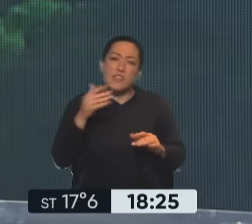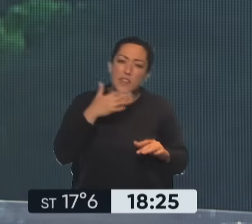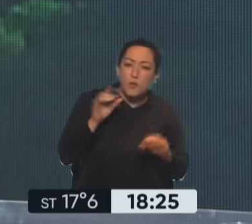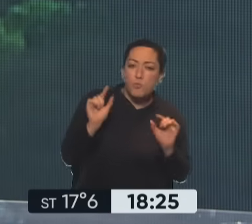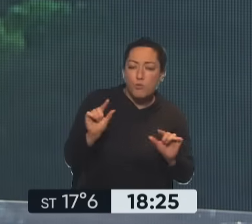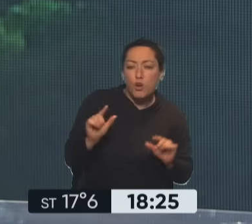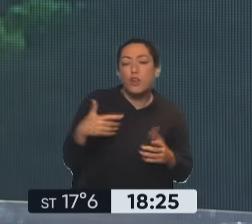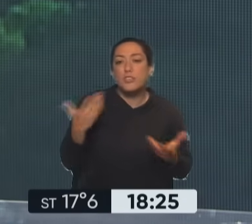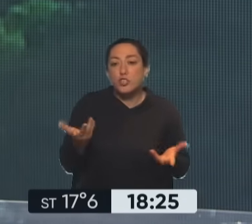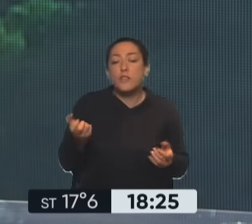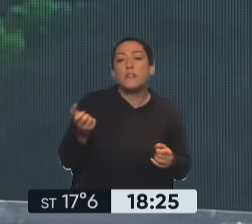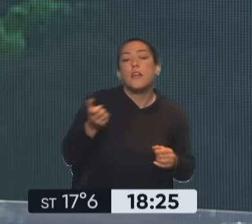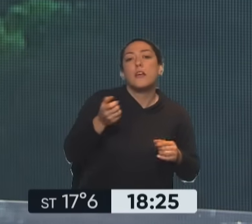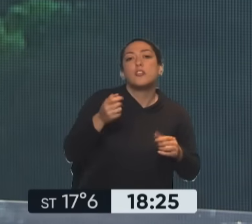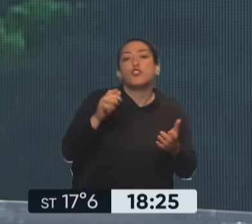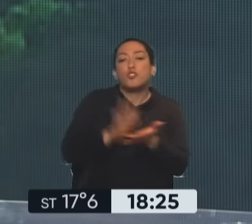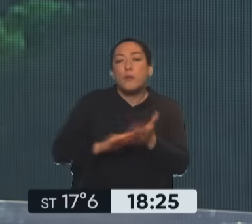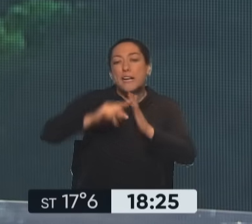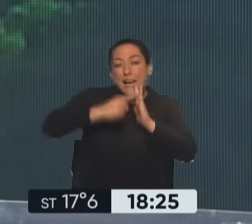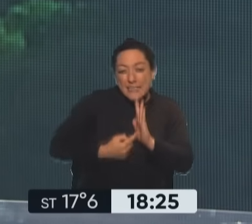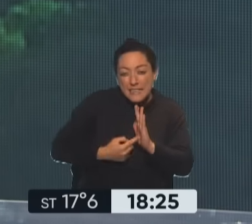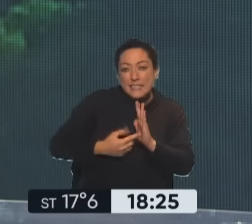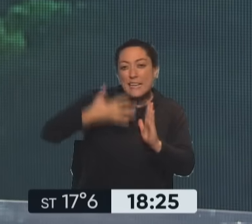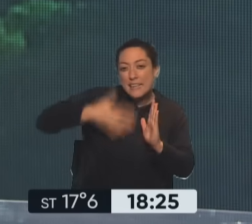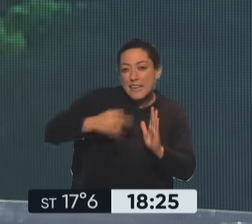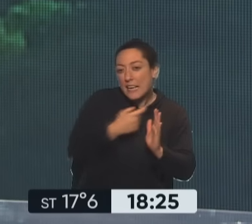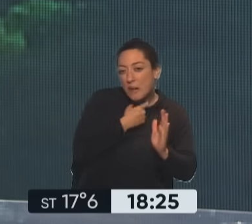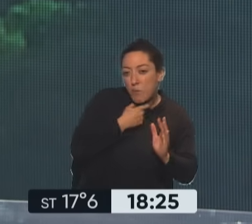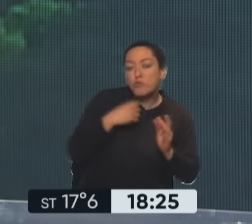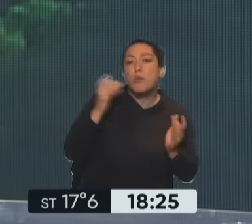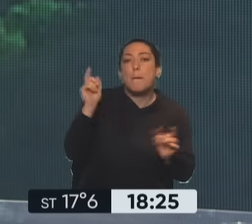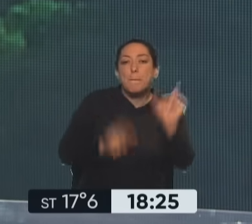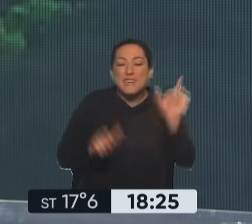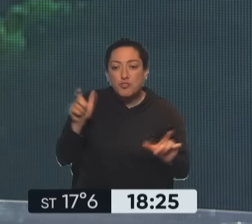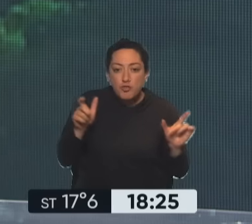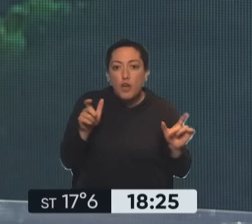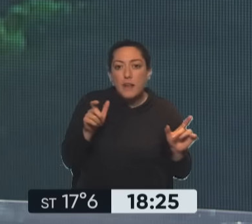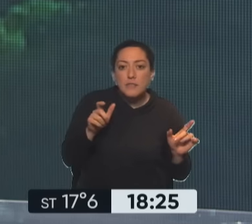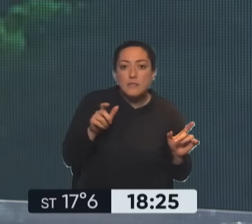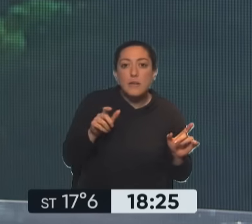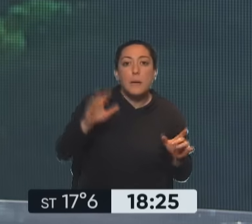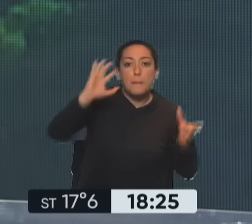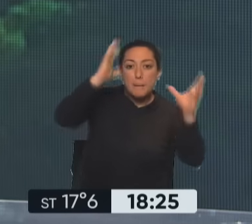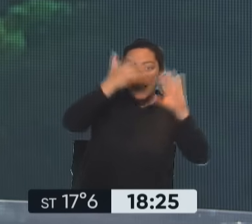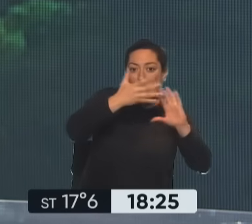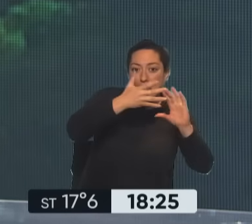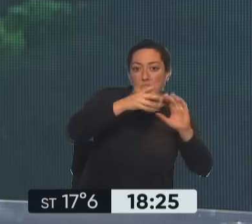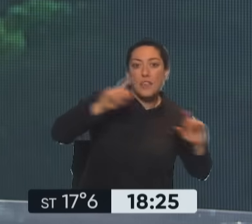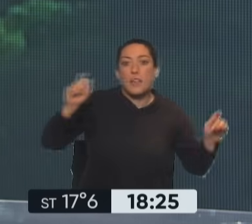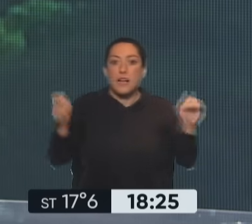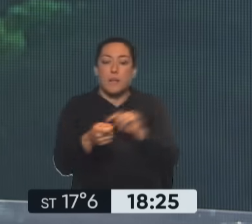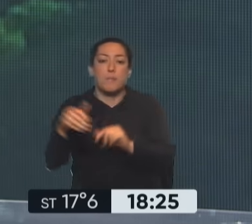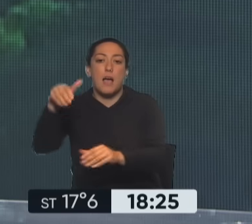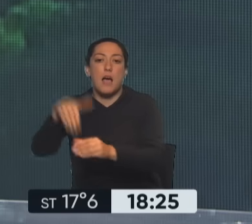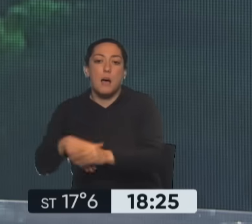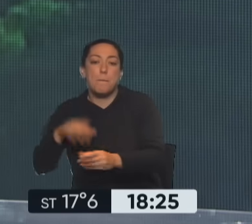Hicimos un estudio quali sobre el final para entender esa migración de voto, que fue una migración lisa y llana de votantes de Milei que fueron a Massa,